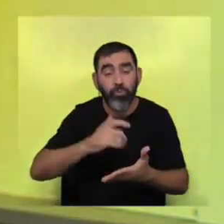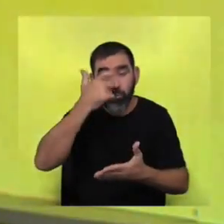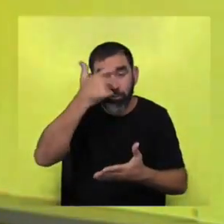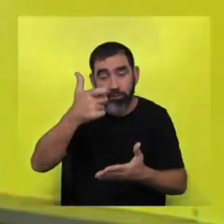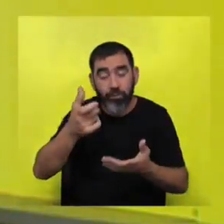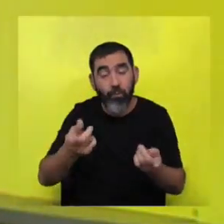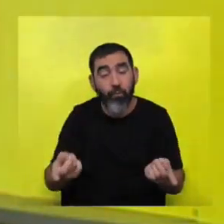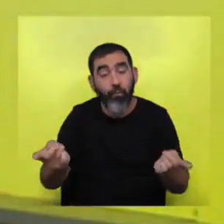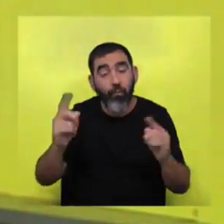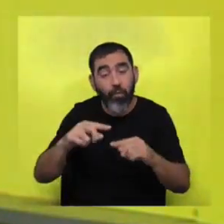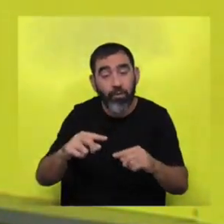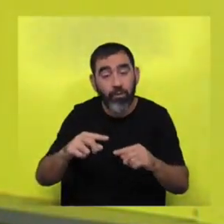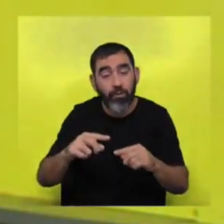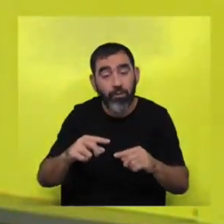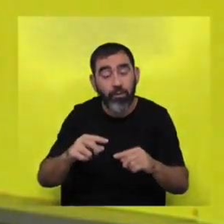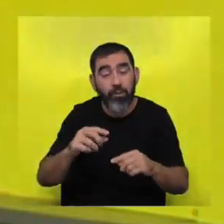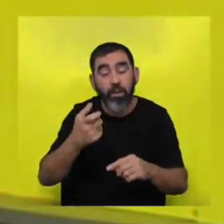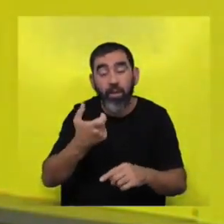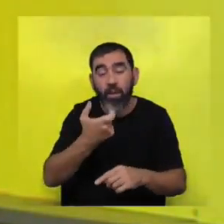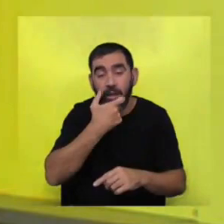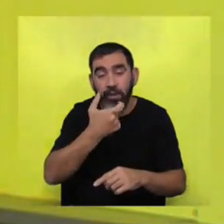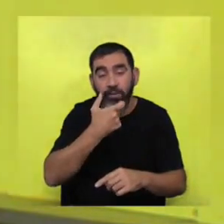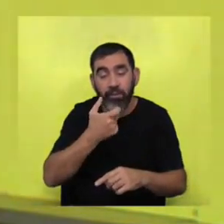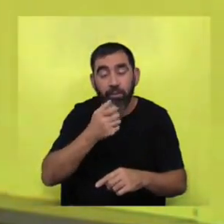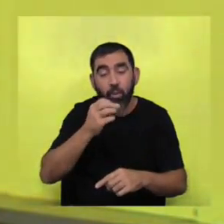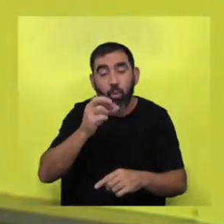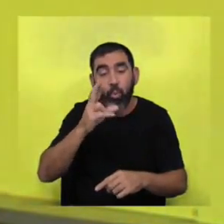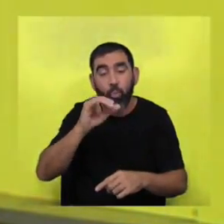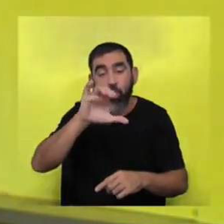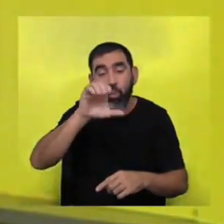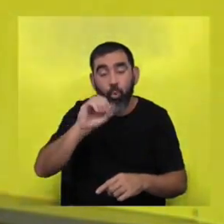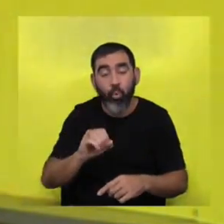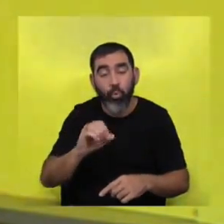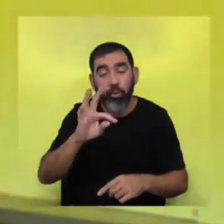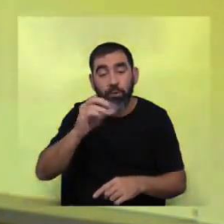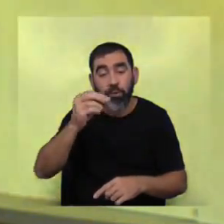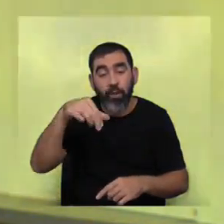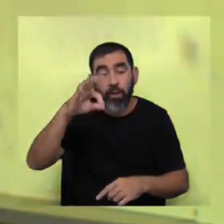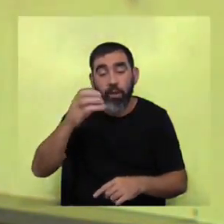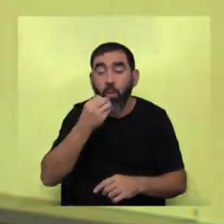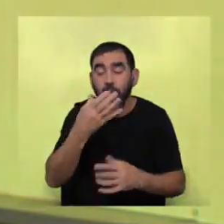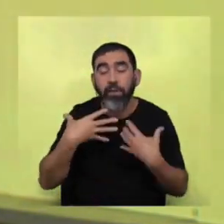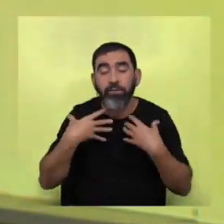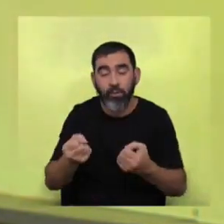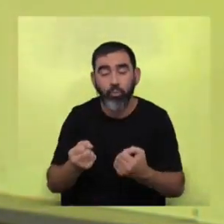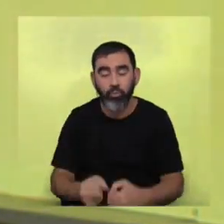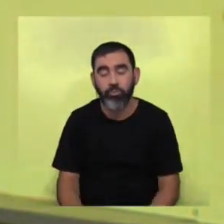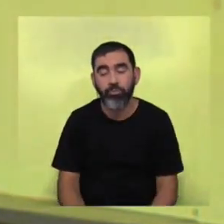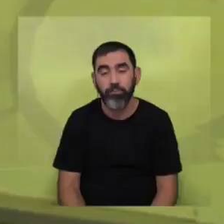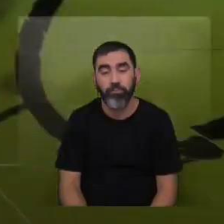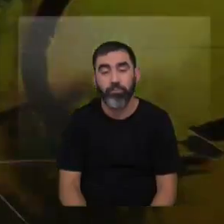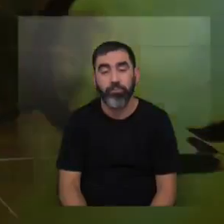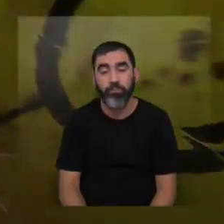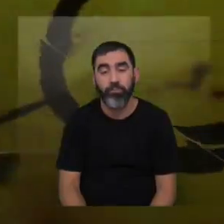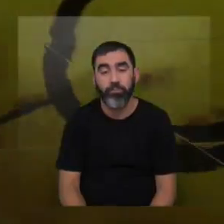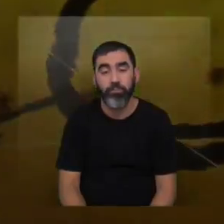Ciencia. A la vuelta, galletas de orujo de Tanat, que además son buenas para la salud. No se vayan.